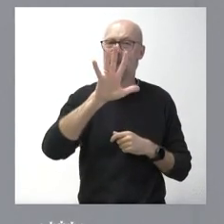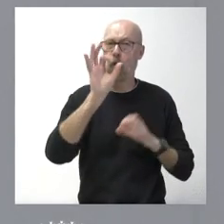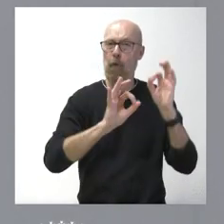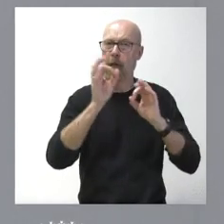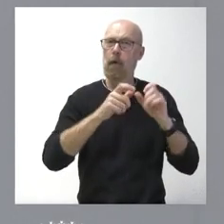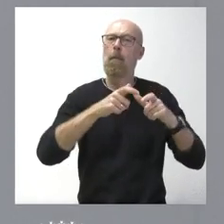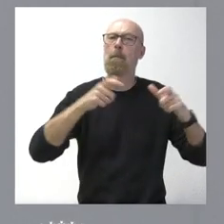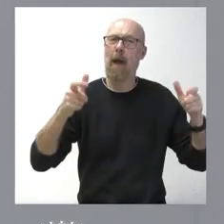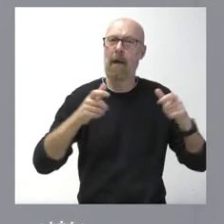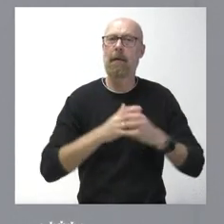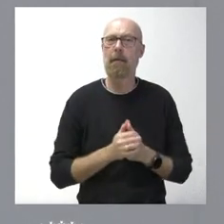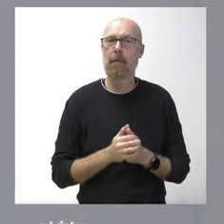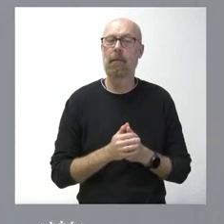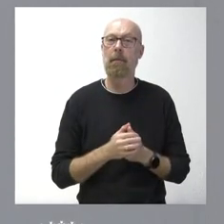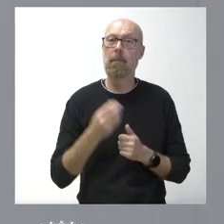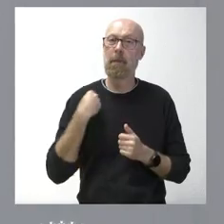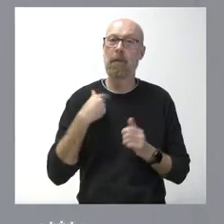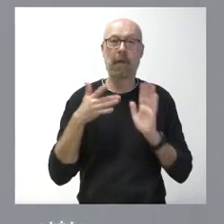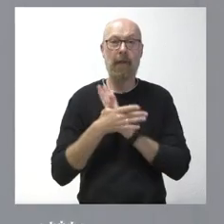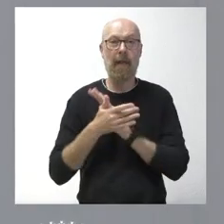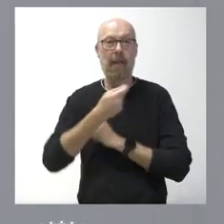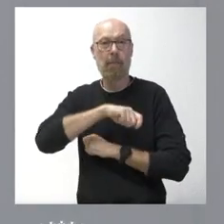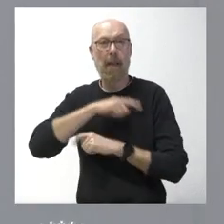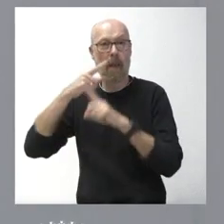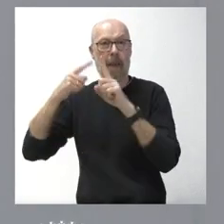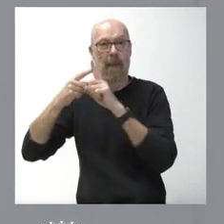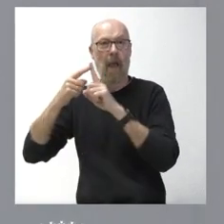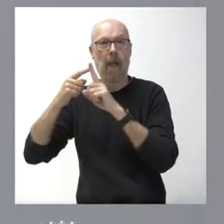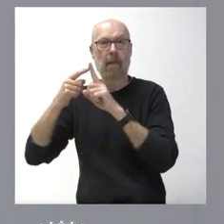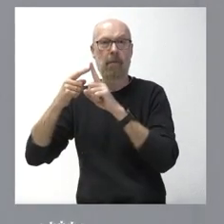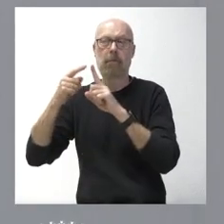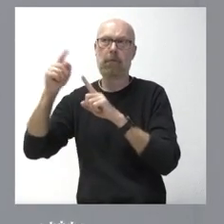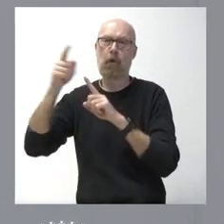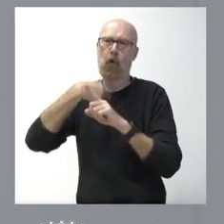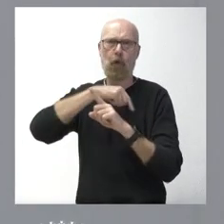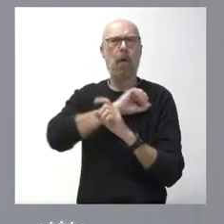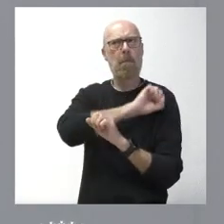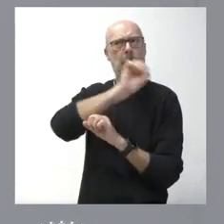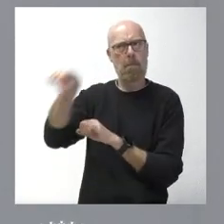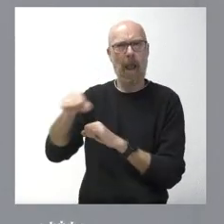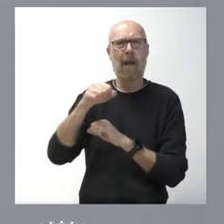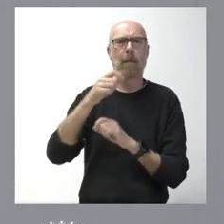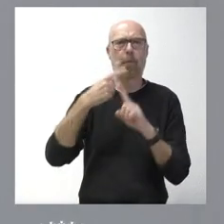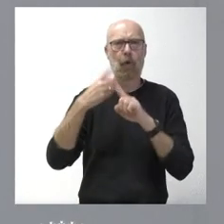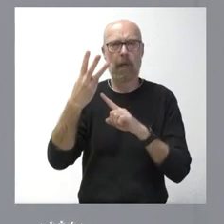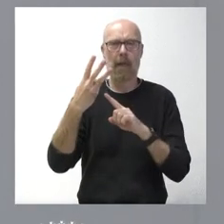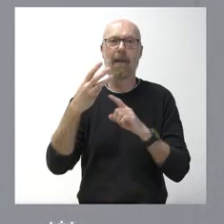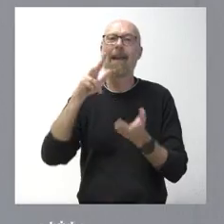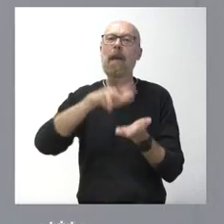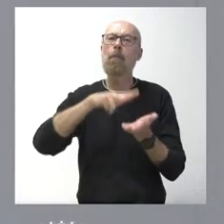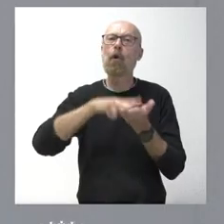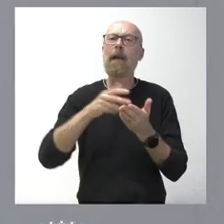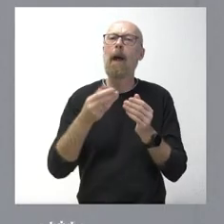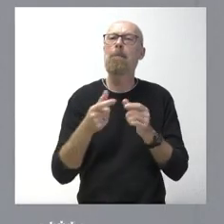por que es el triple que la media española son datos publicados hoy mismo y las hipotecas han aumentado un 54 por lo que